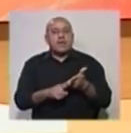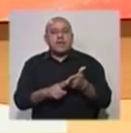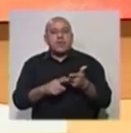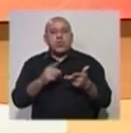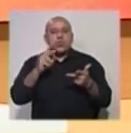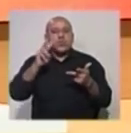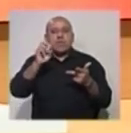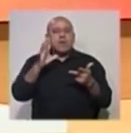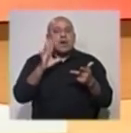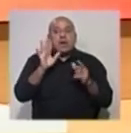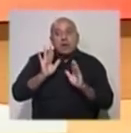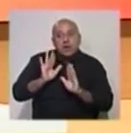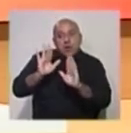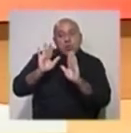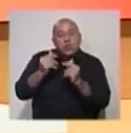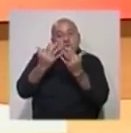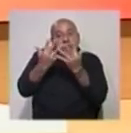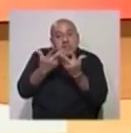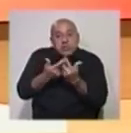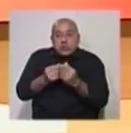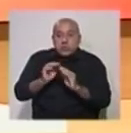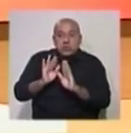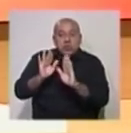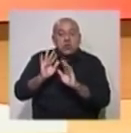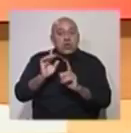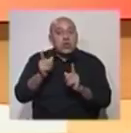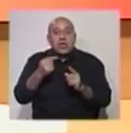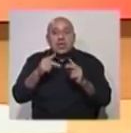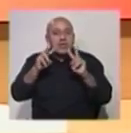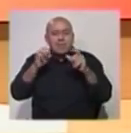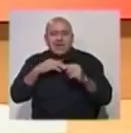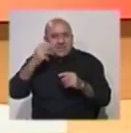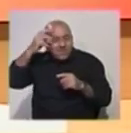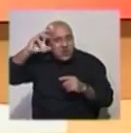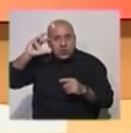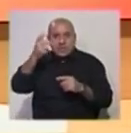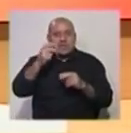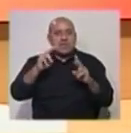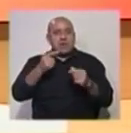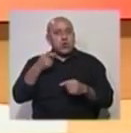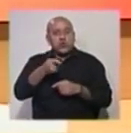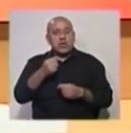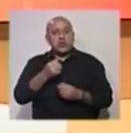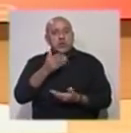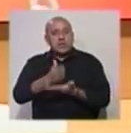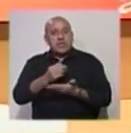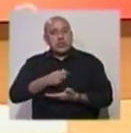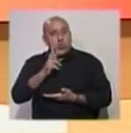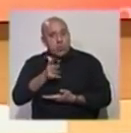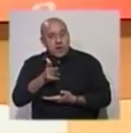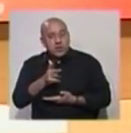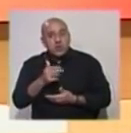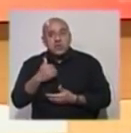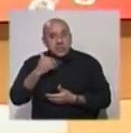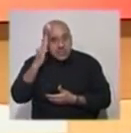un orden que para implantarse no vacila en violentar absolutamente los derechos humanos, que ya lo conocemos